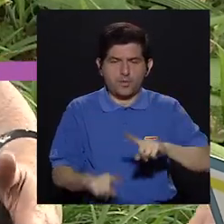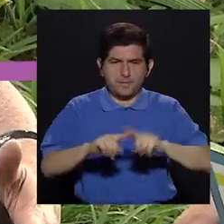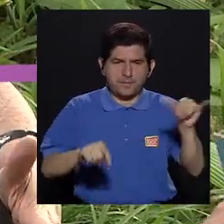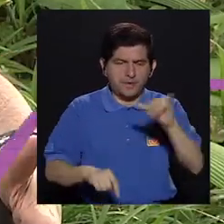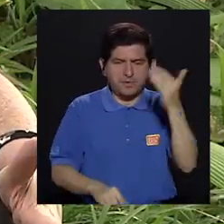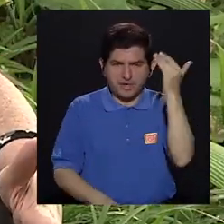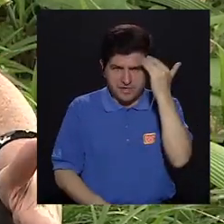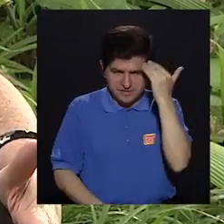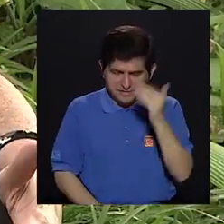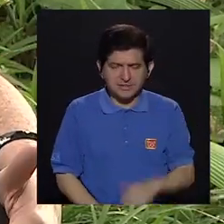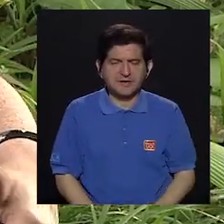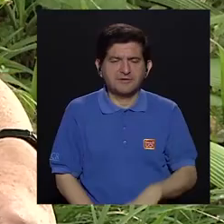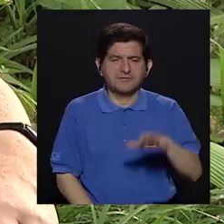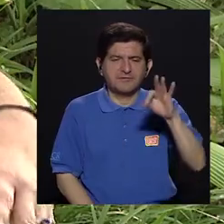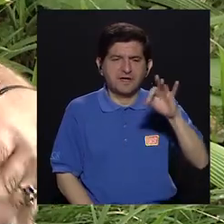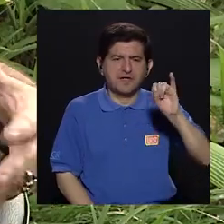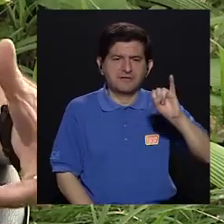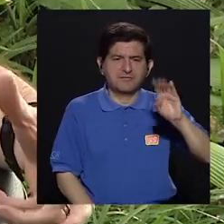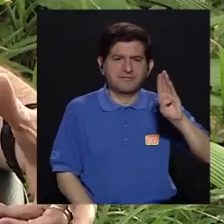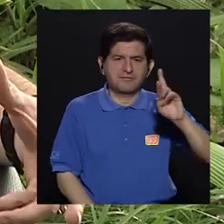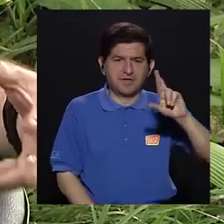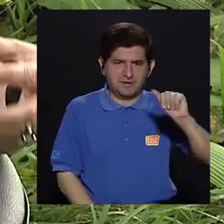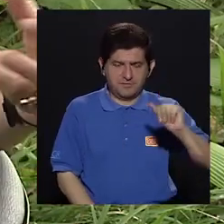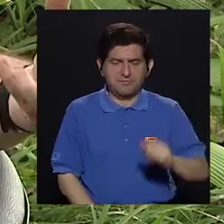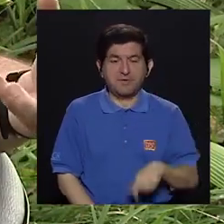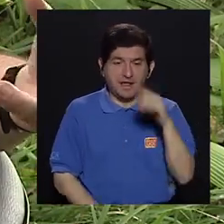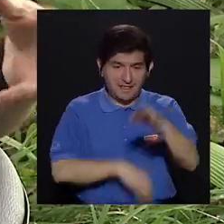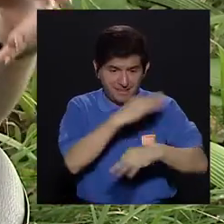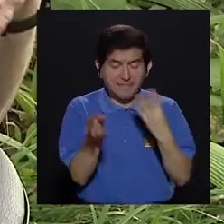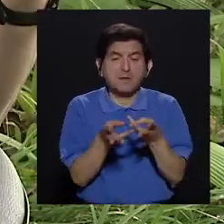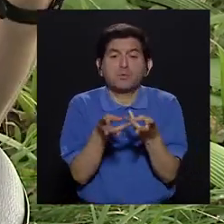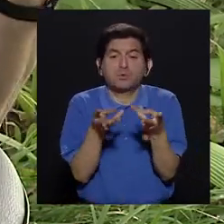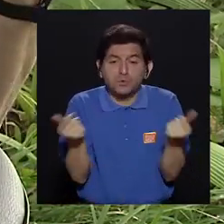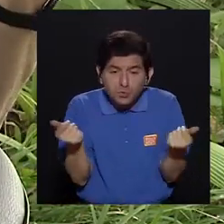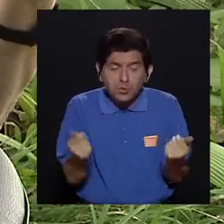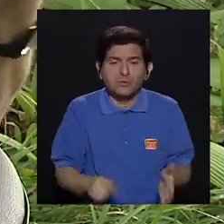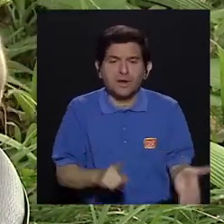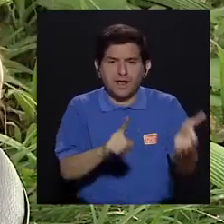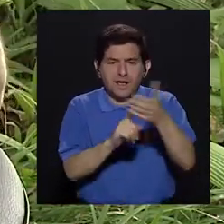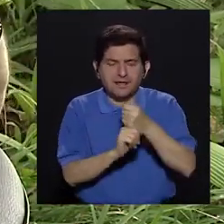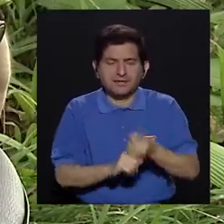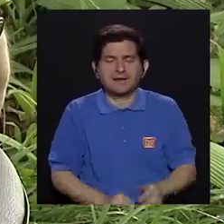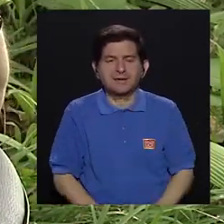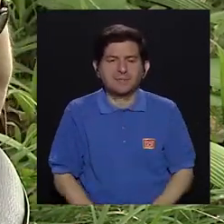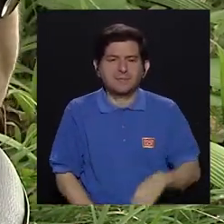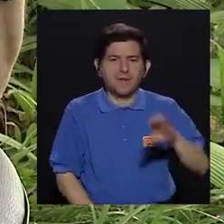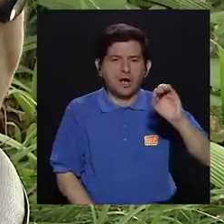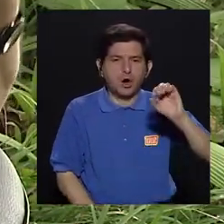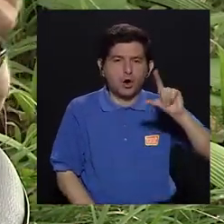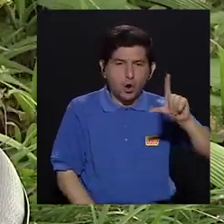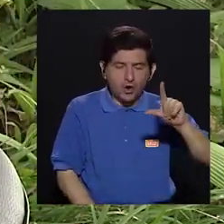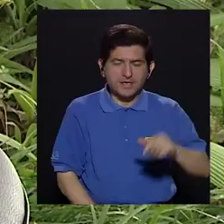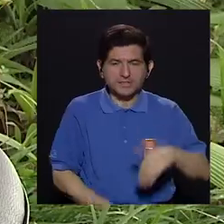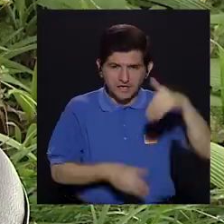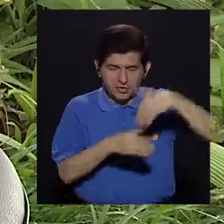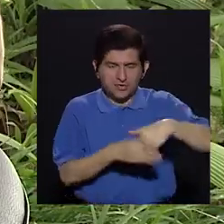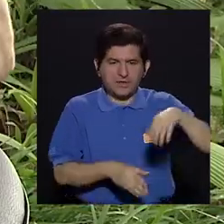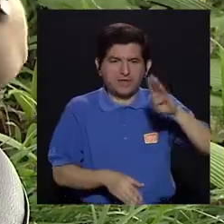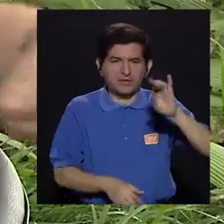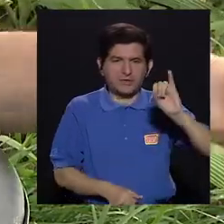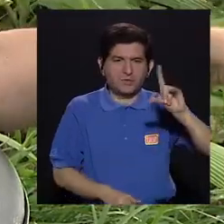sabemos que la fibra, ¿verdad?, sobre todo la fibra soluble, atrapa el colesterol que hay en la